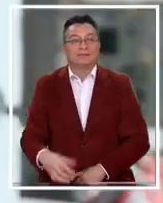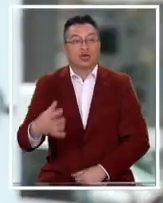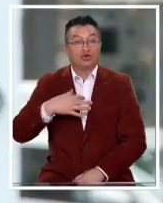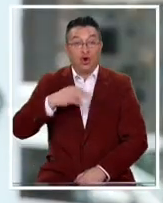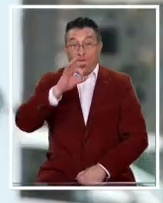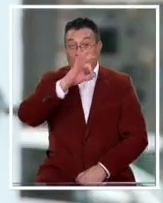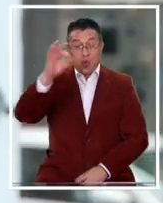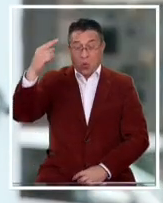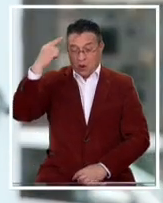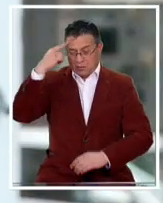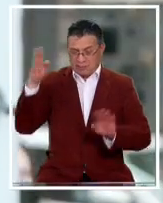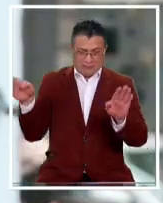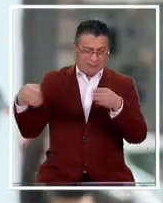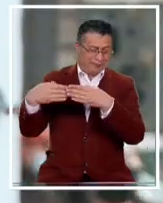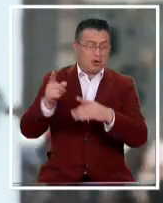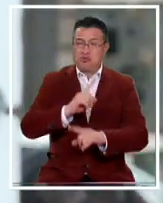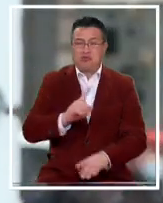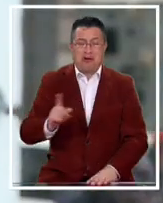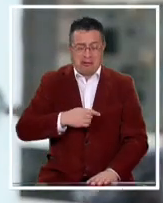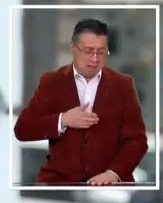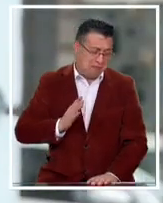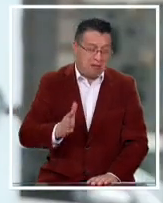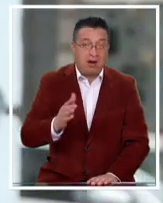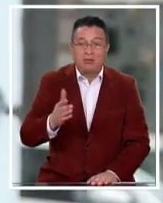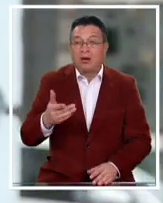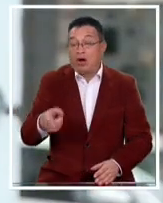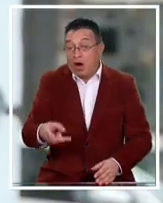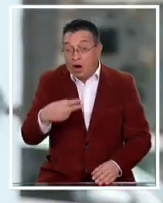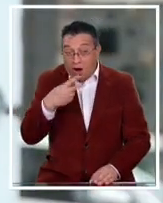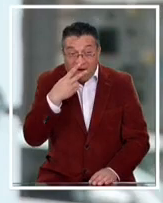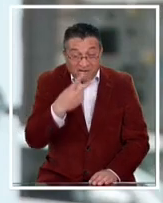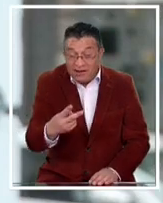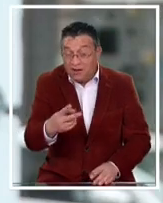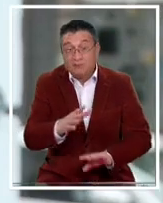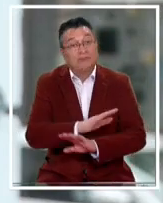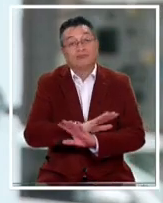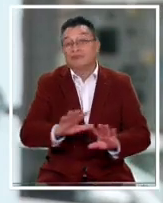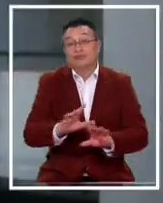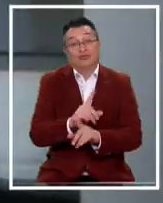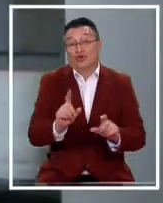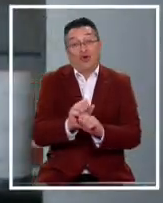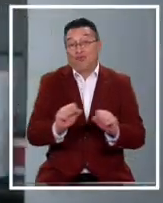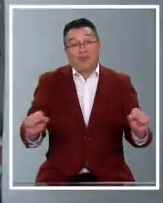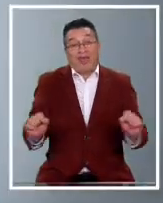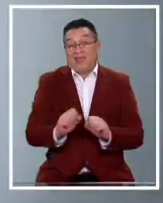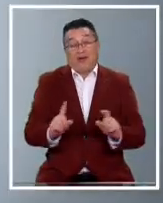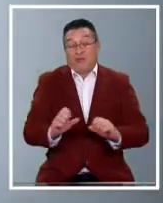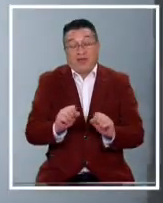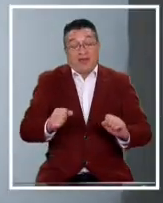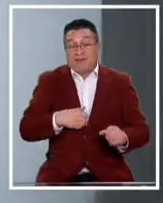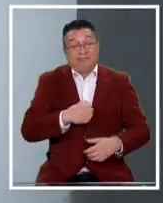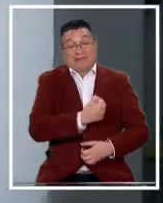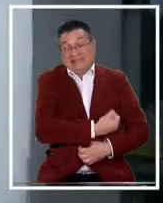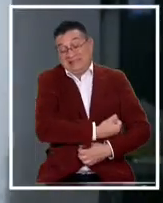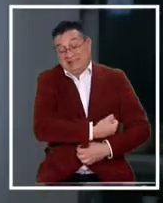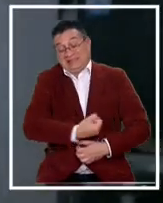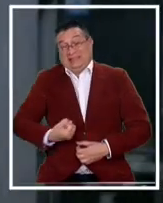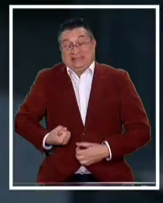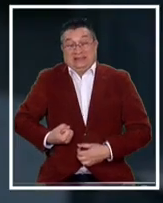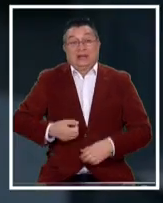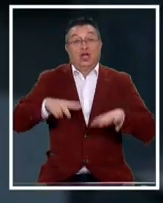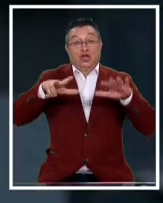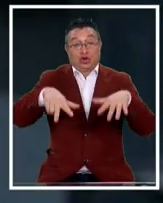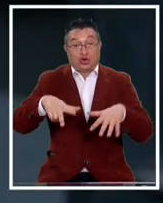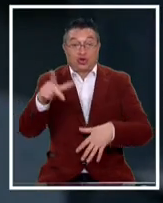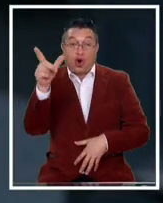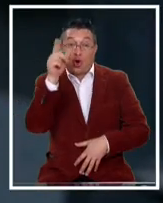vida cerrarlo, pero hoy en día veo que no queda más alternativa. No dimos para más. Desde el